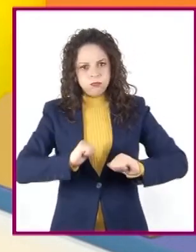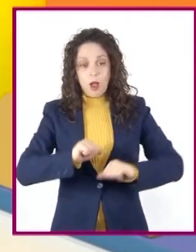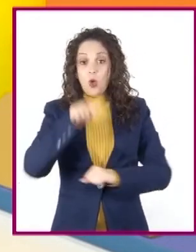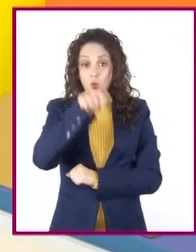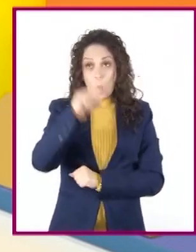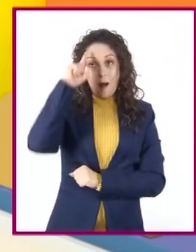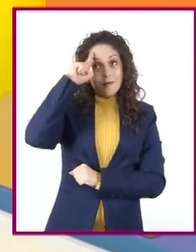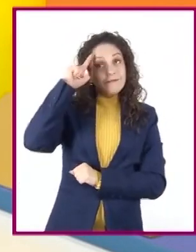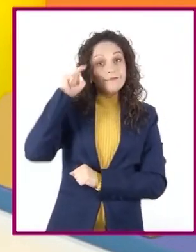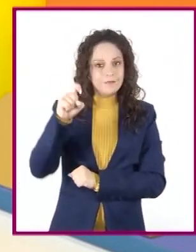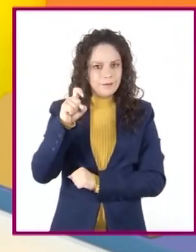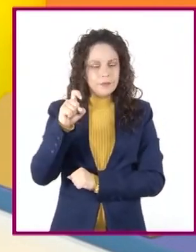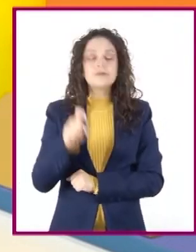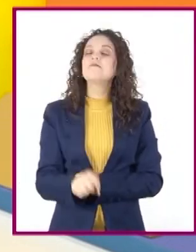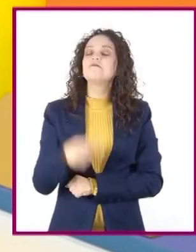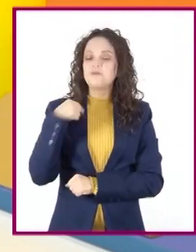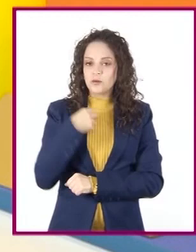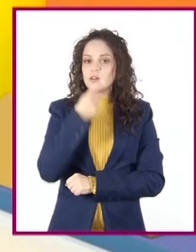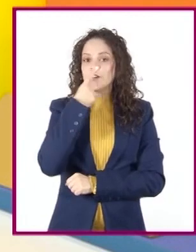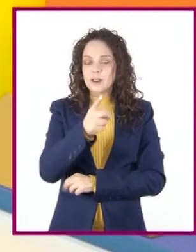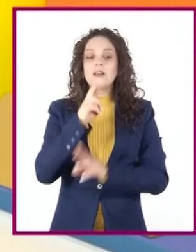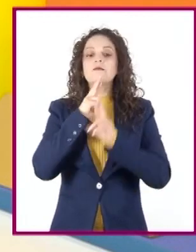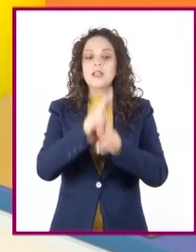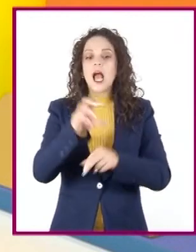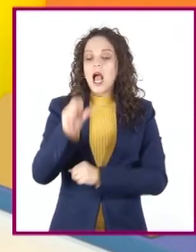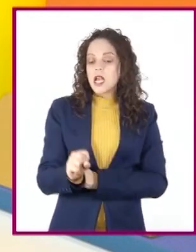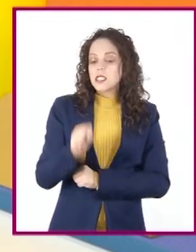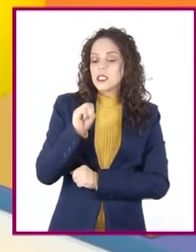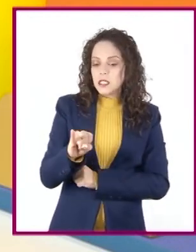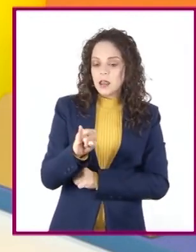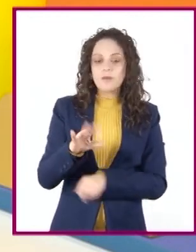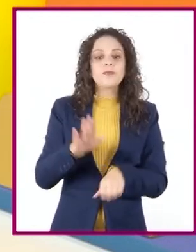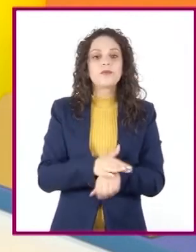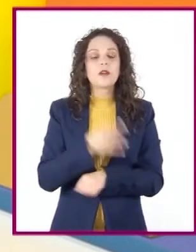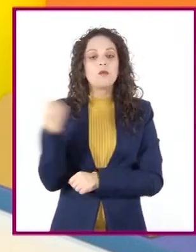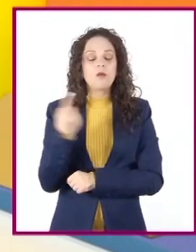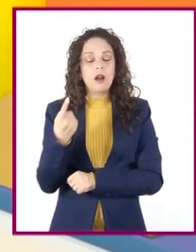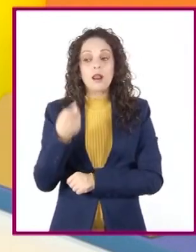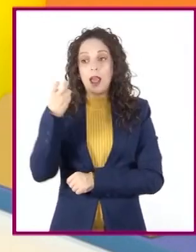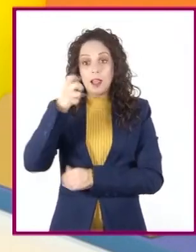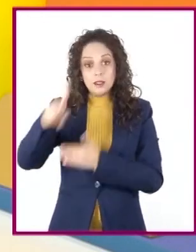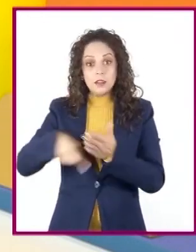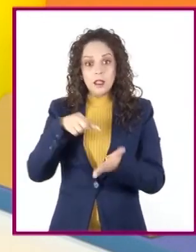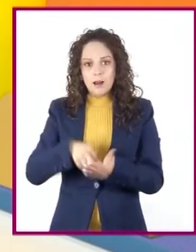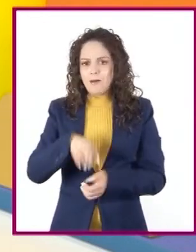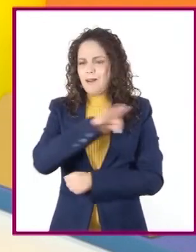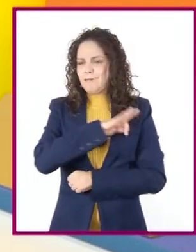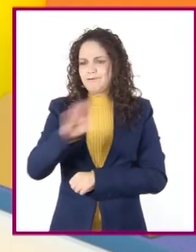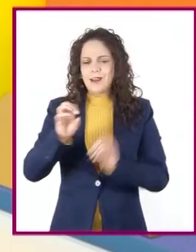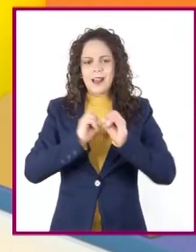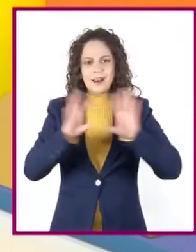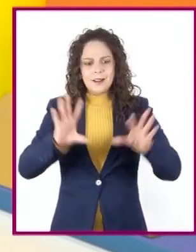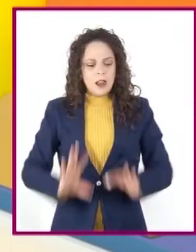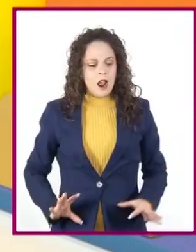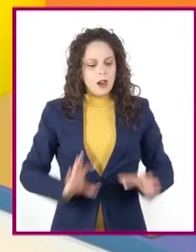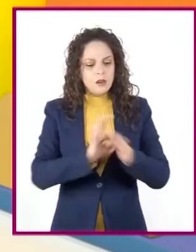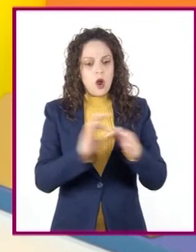sí, ya que en Monte Albán se hacen muy notorios los vínculos que tuvieron con Teotihuacán.